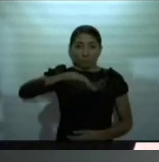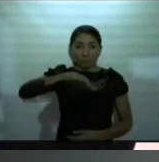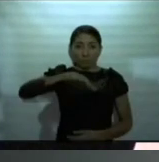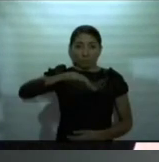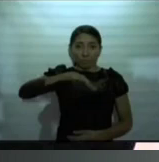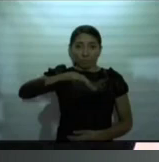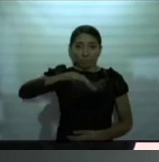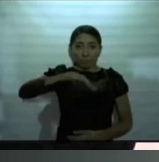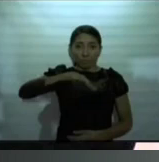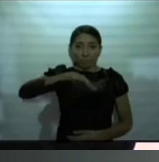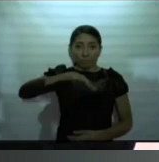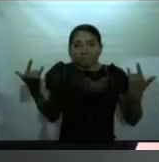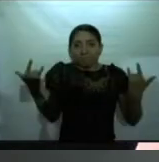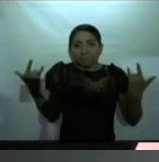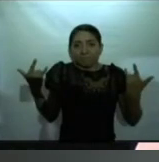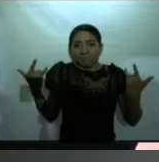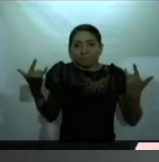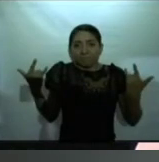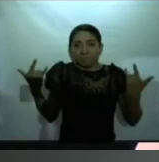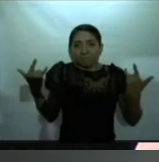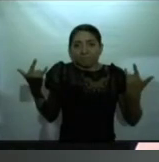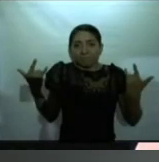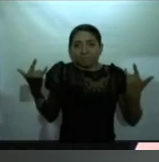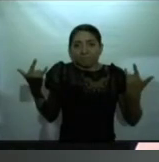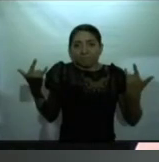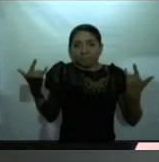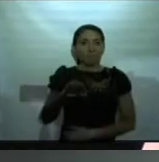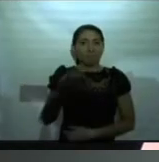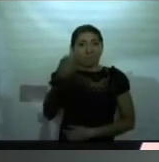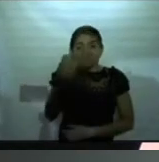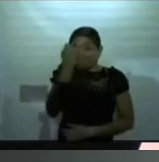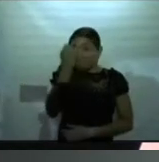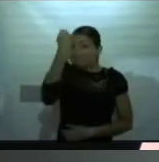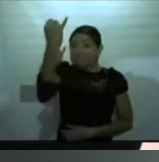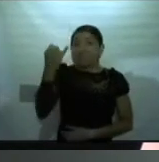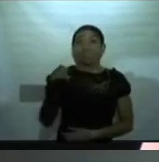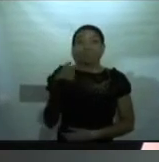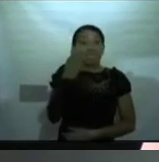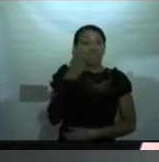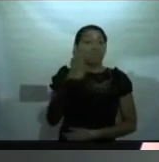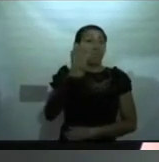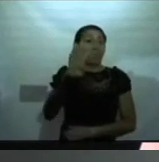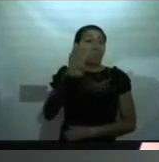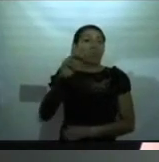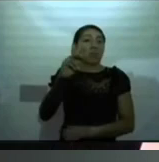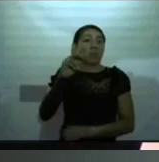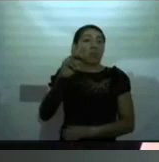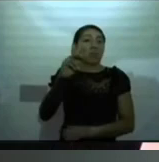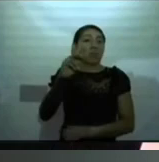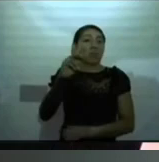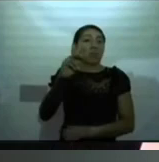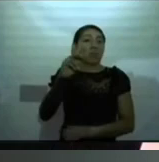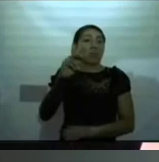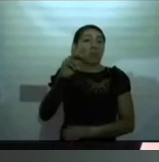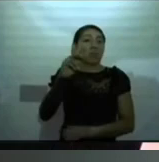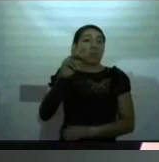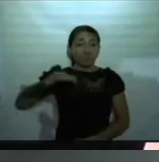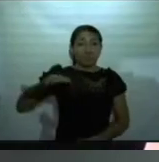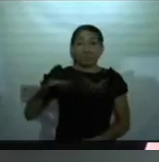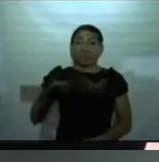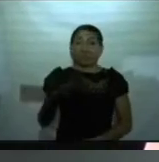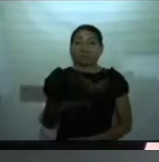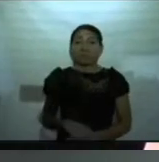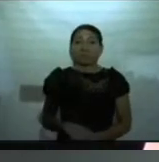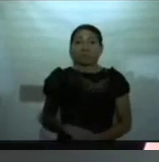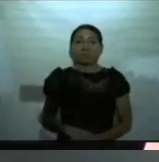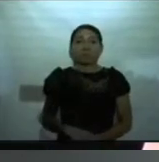la historia que no se nos olvide, los principios del movimiento. No robamos,